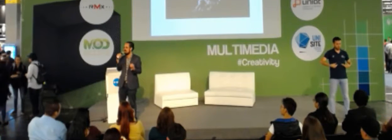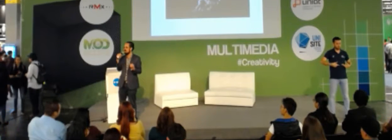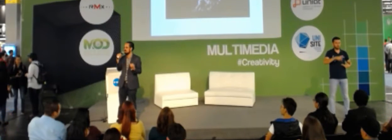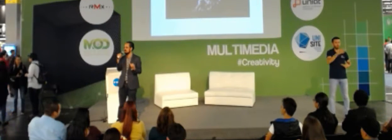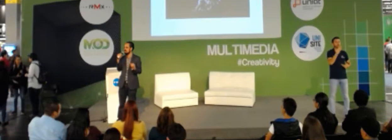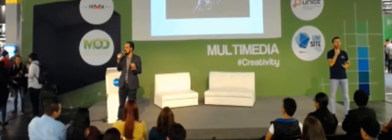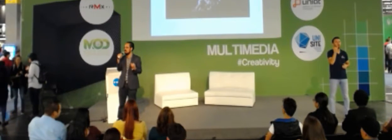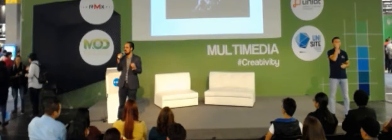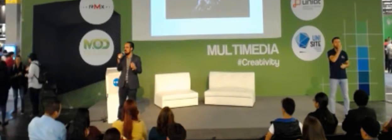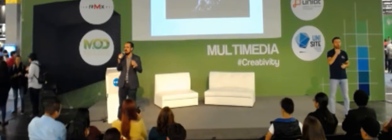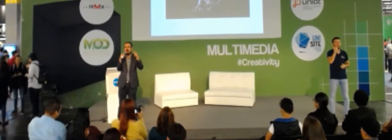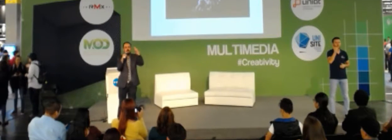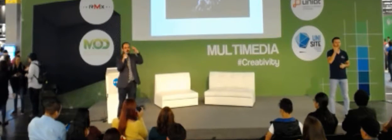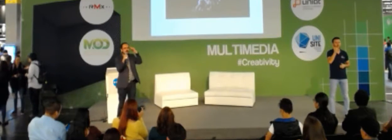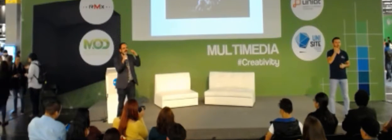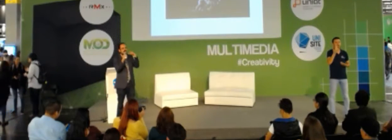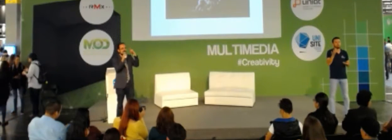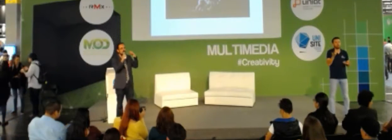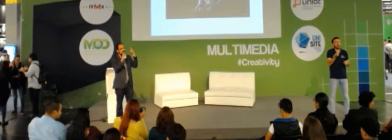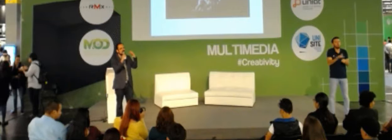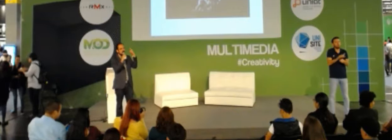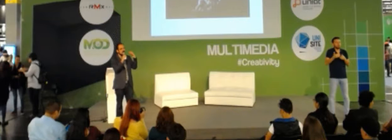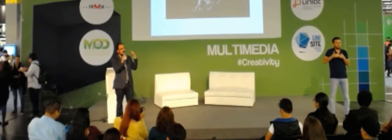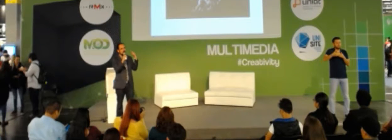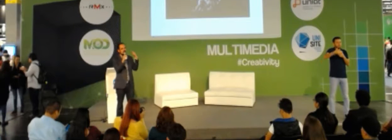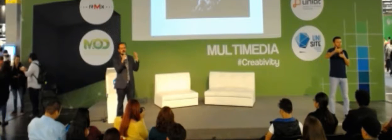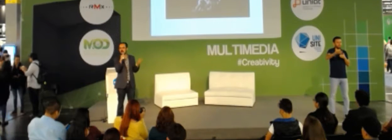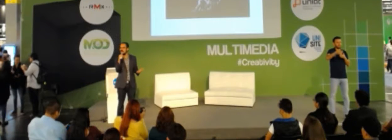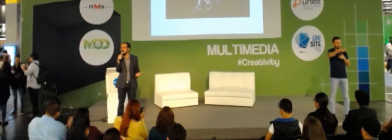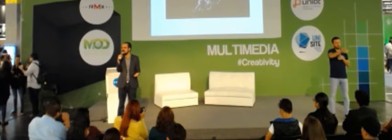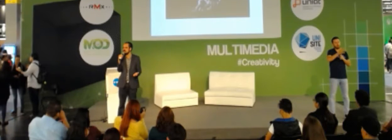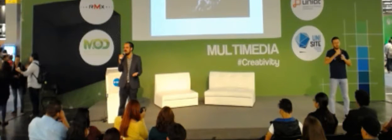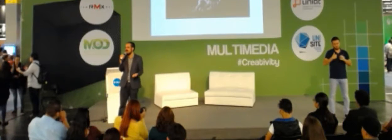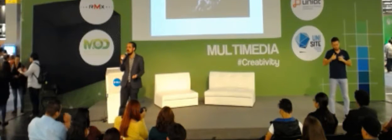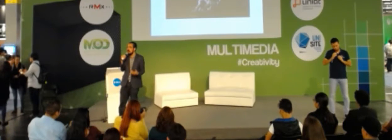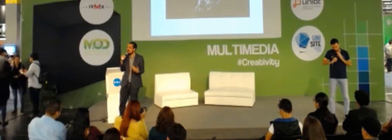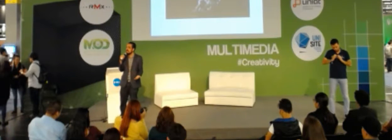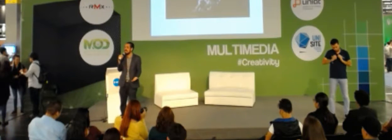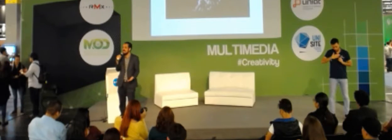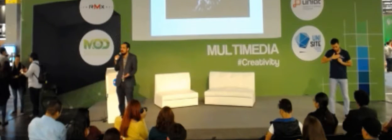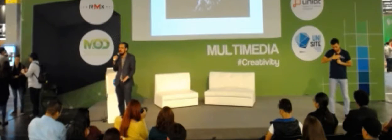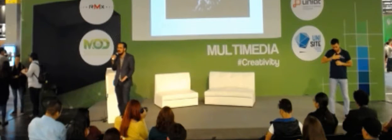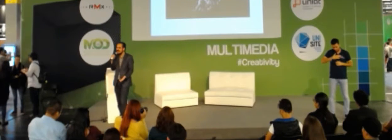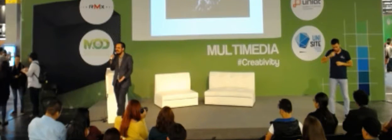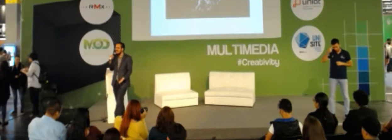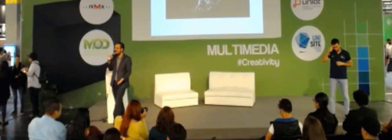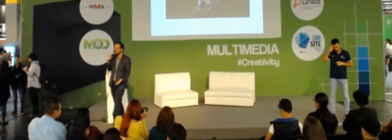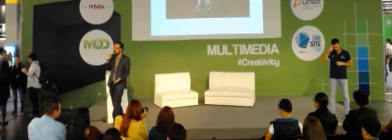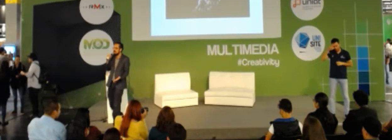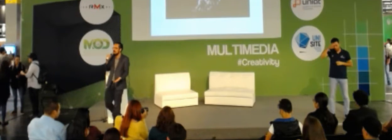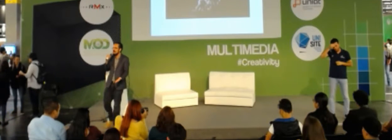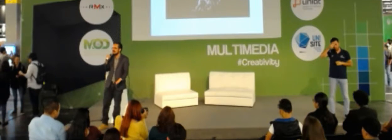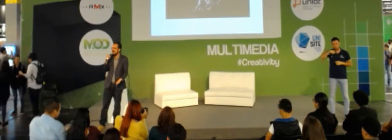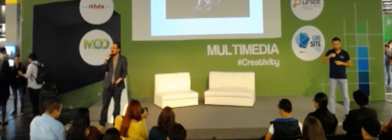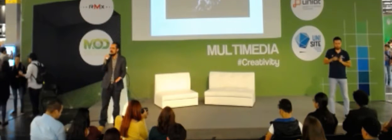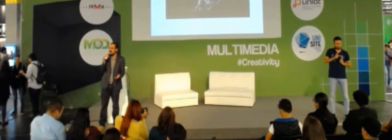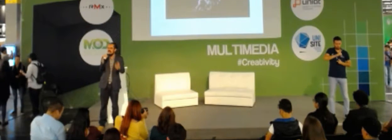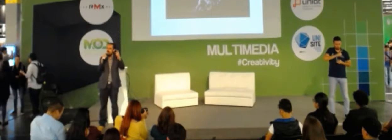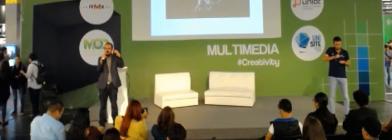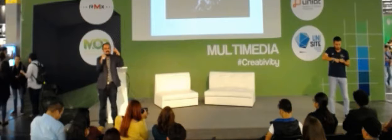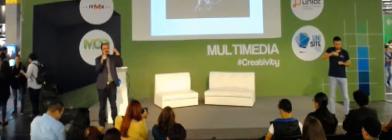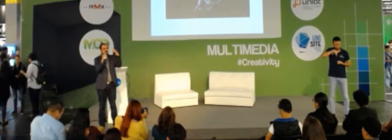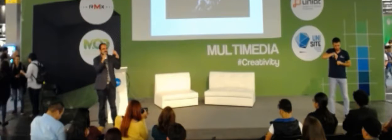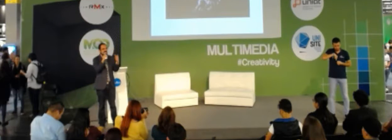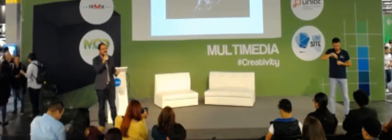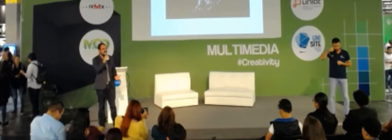idioma? Cuando tú piensas o hablas contigo mismo, contigo misma, lo haces en tu idioma natal, en tu idioma materno. La